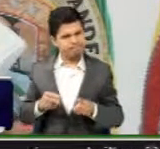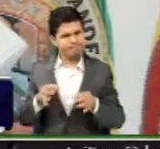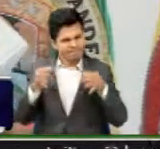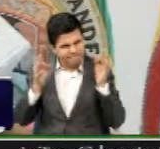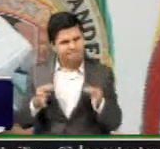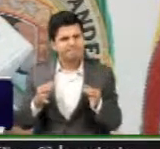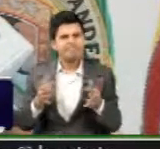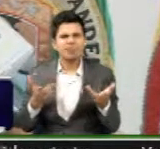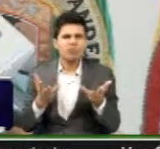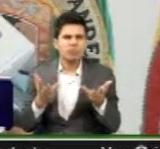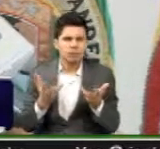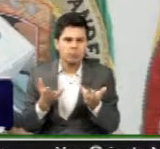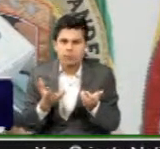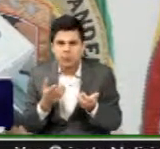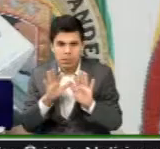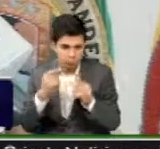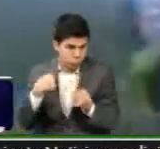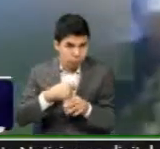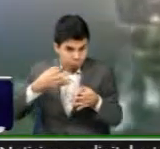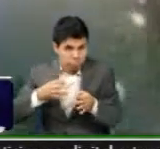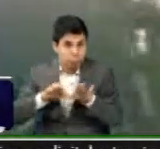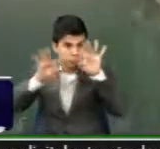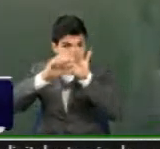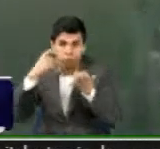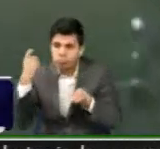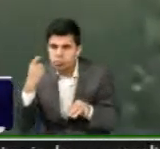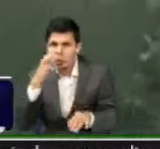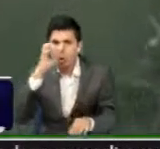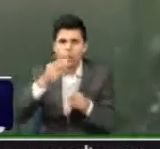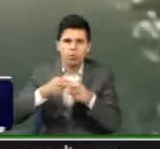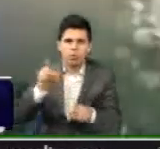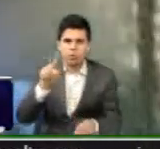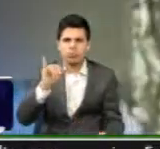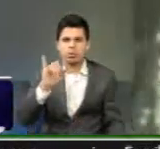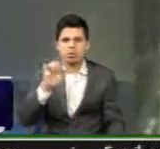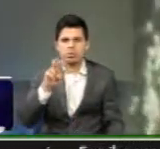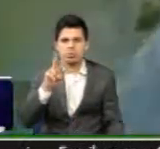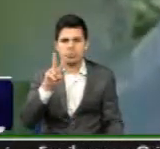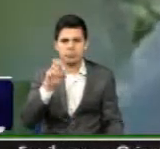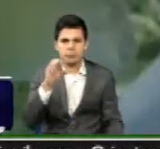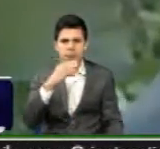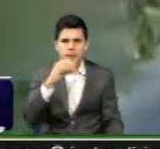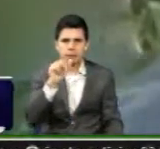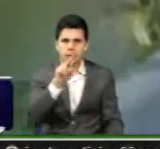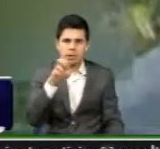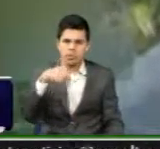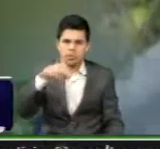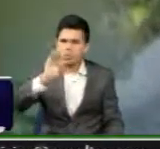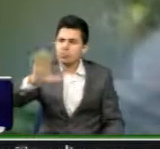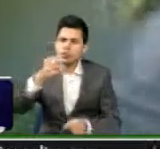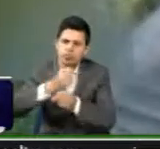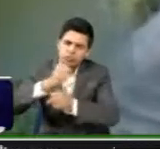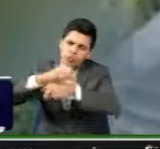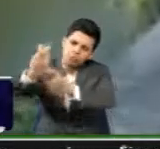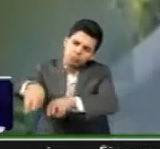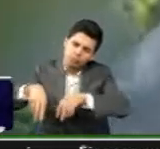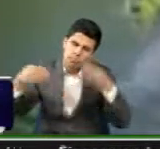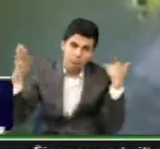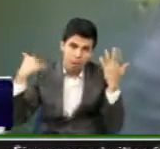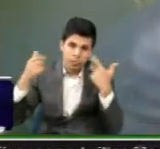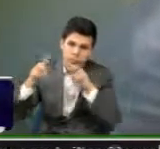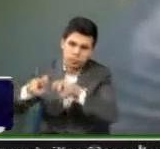en este momento lo estamos buscando, a ver en qué lugar se encuentra. Ciervo Carreño, como era identificado, este hombre de familia humilde y que se dedicaba al campo,